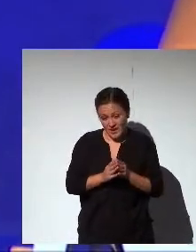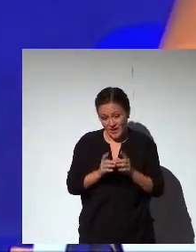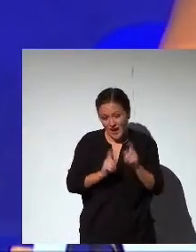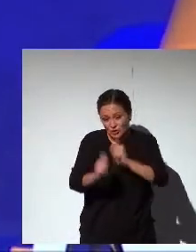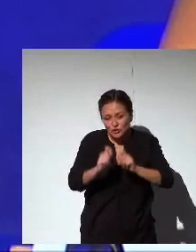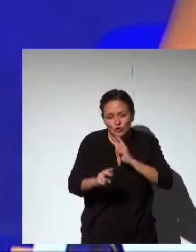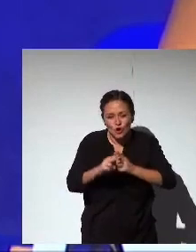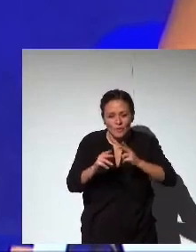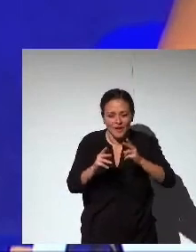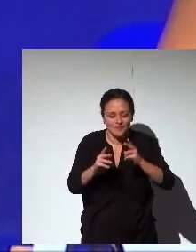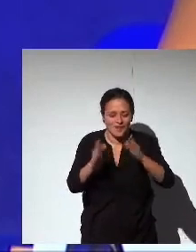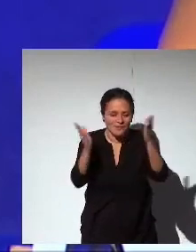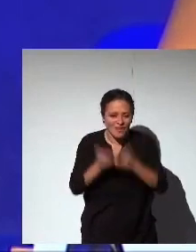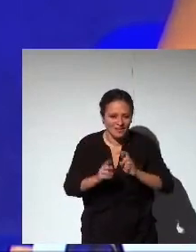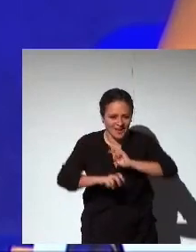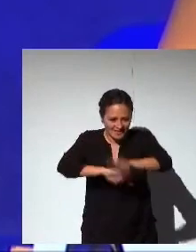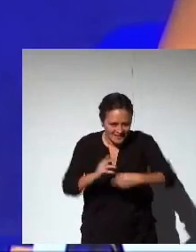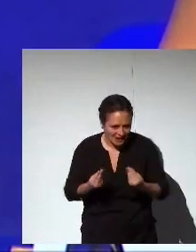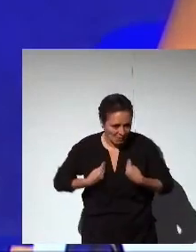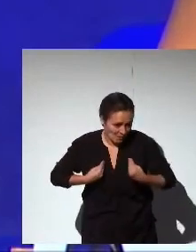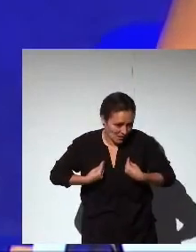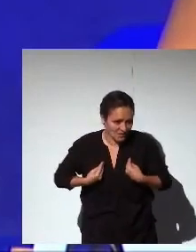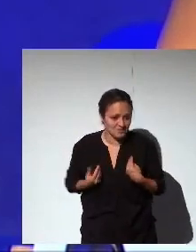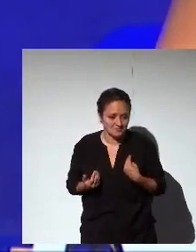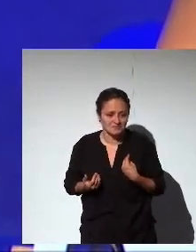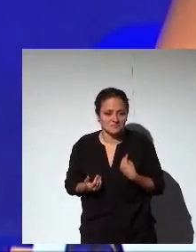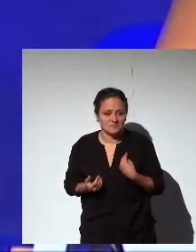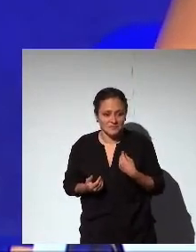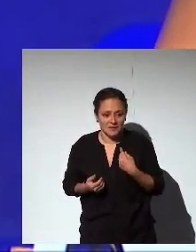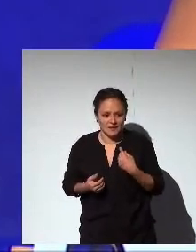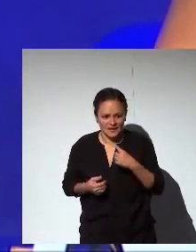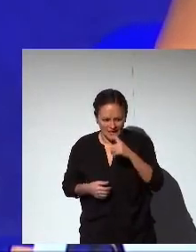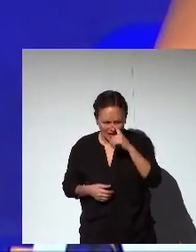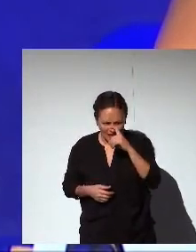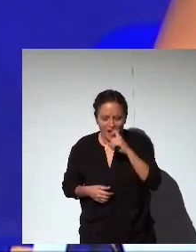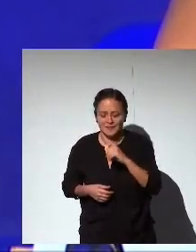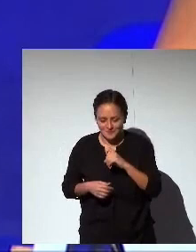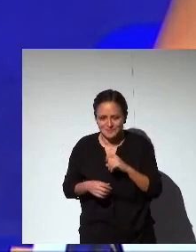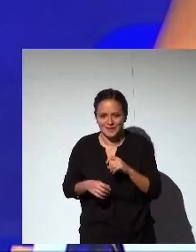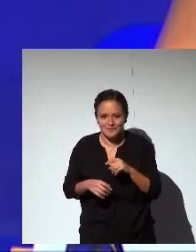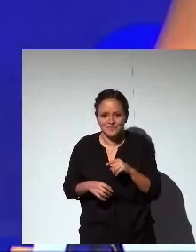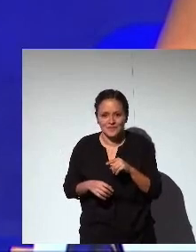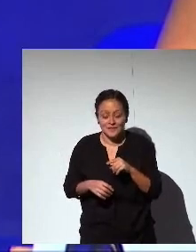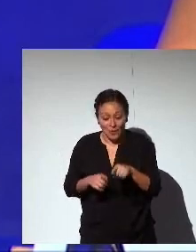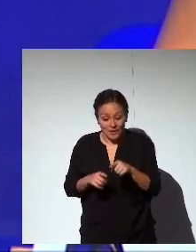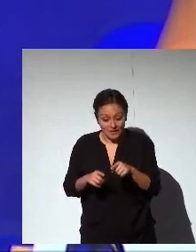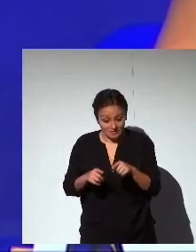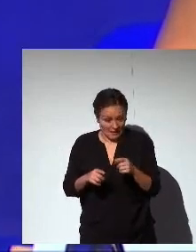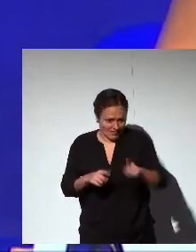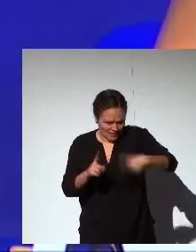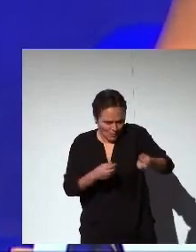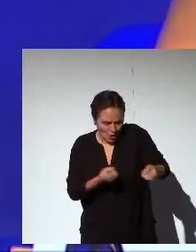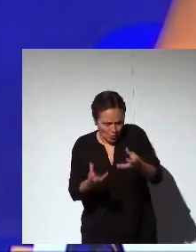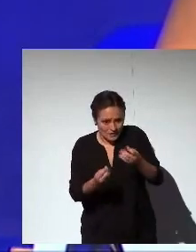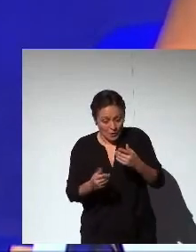ya teníamos un poquito, digamos, controlada de alguna manera la crisis, la primera crisis, nos